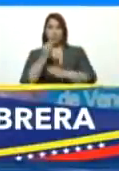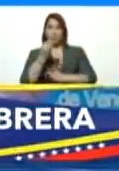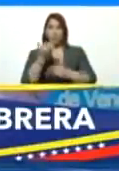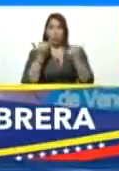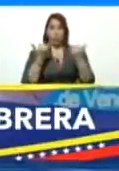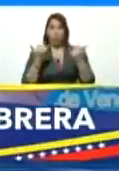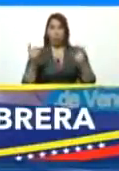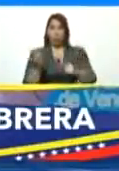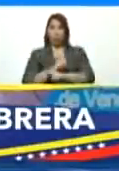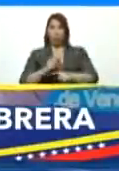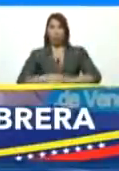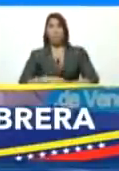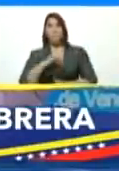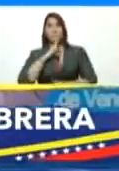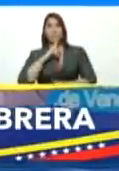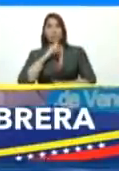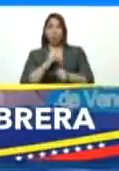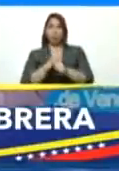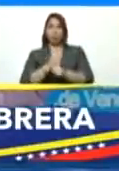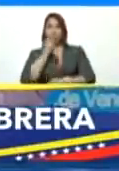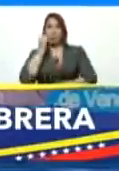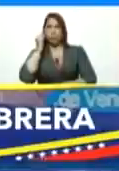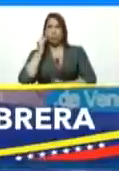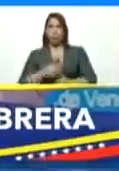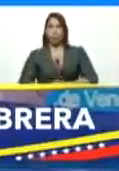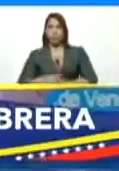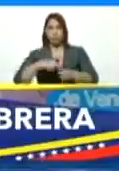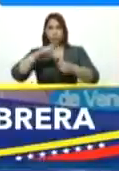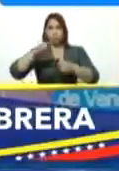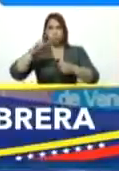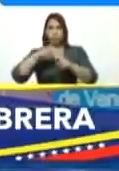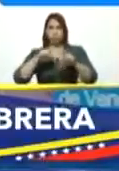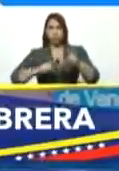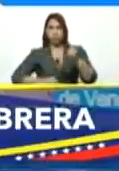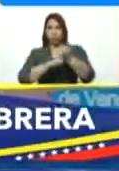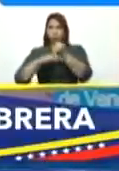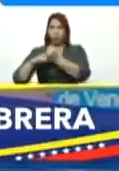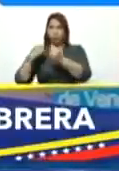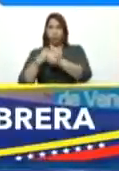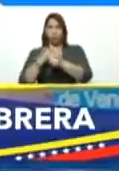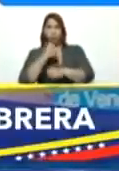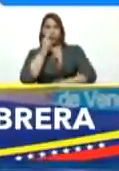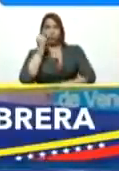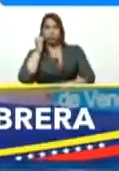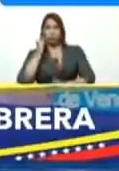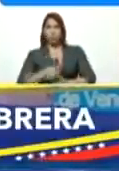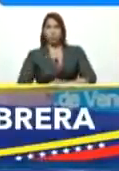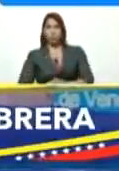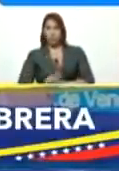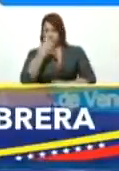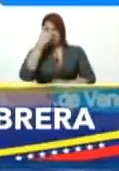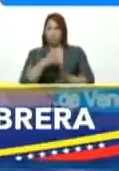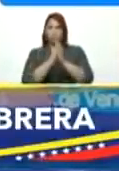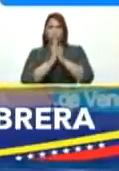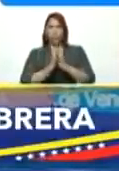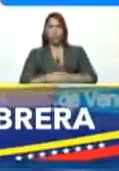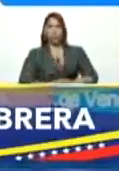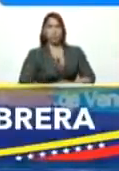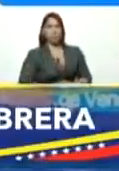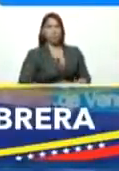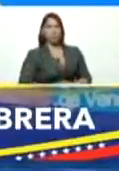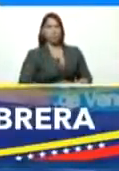pronto un banco de los trabajadores digitales para apoyar a la clase obrera tarea por favor